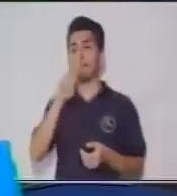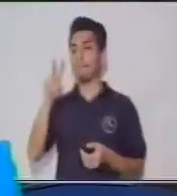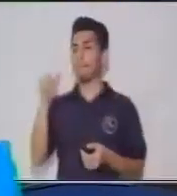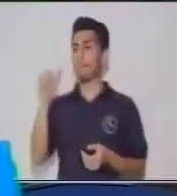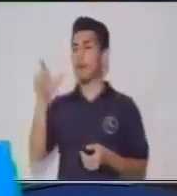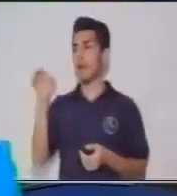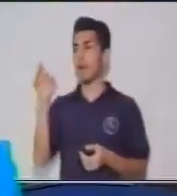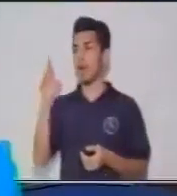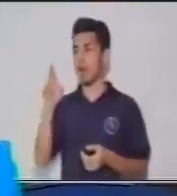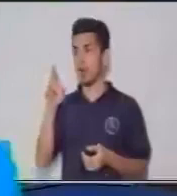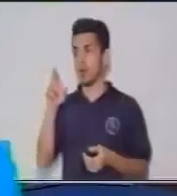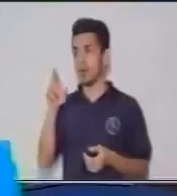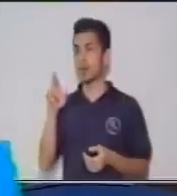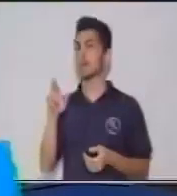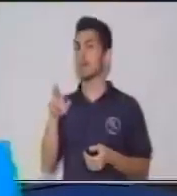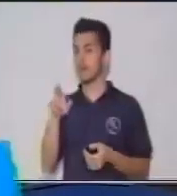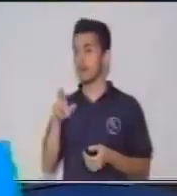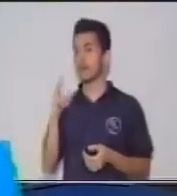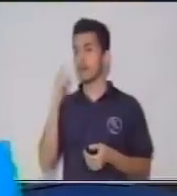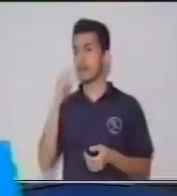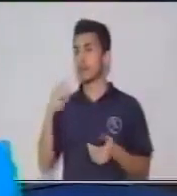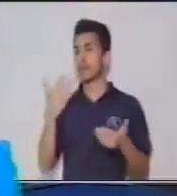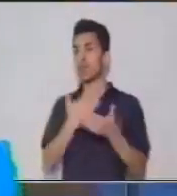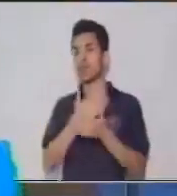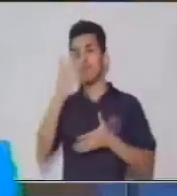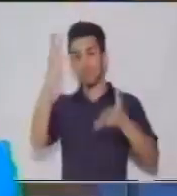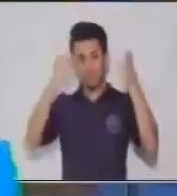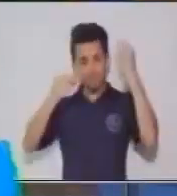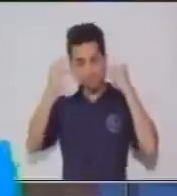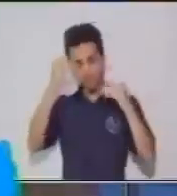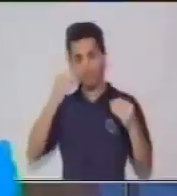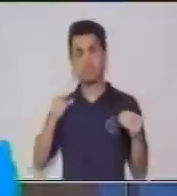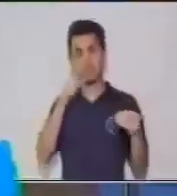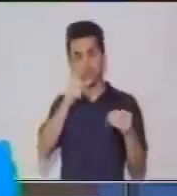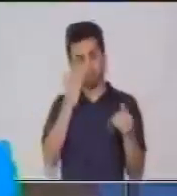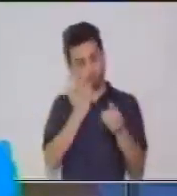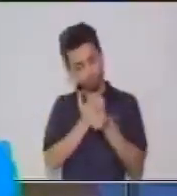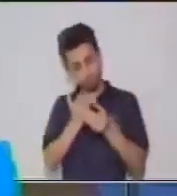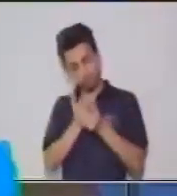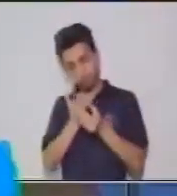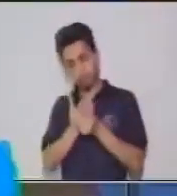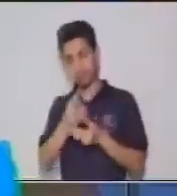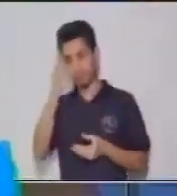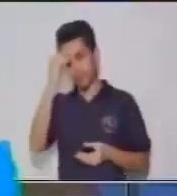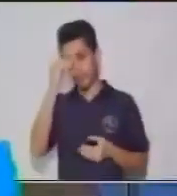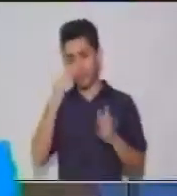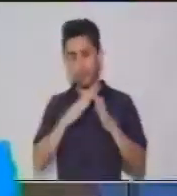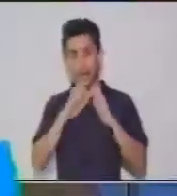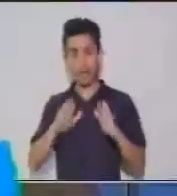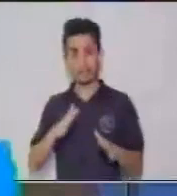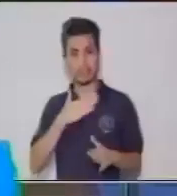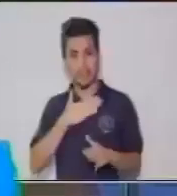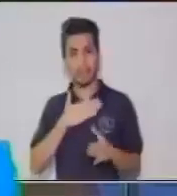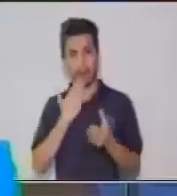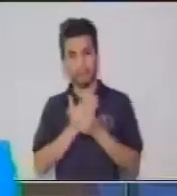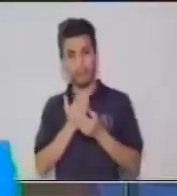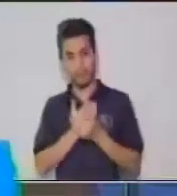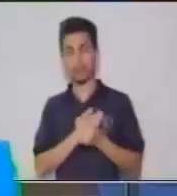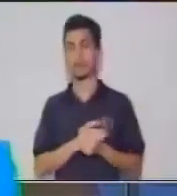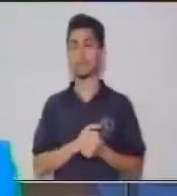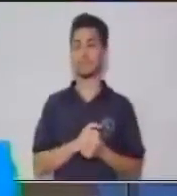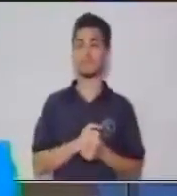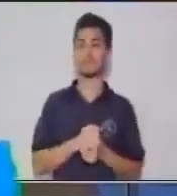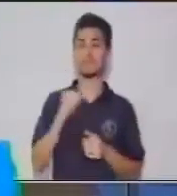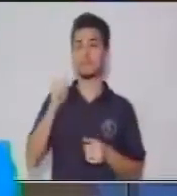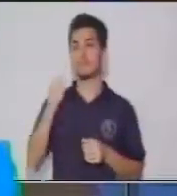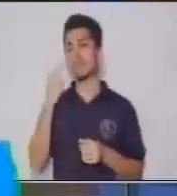va a adjuntar este nuevo conocimiento en su portafolio del programa Aprendo en Casa. Y bien, vamos